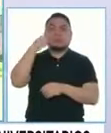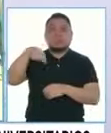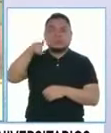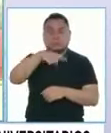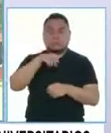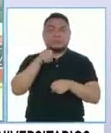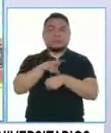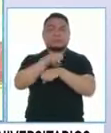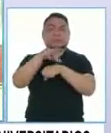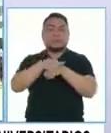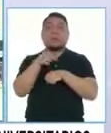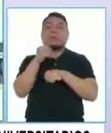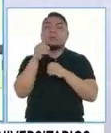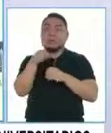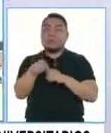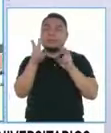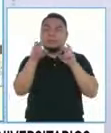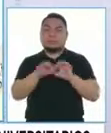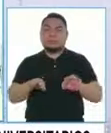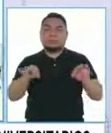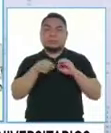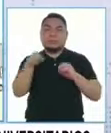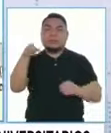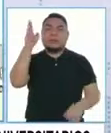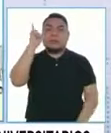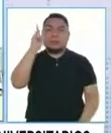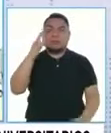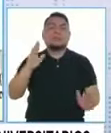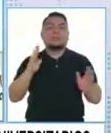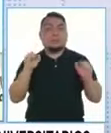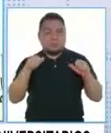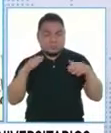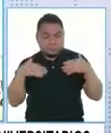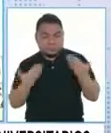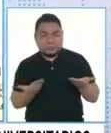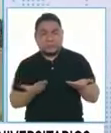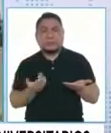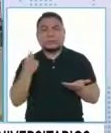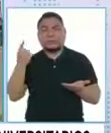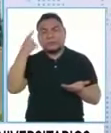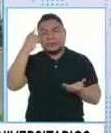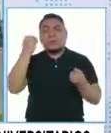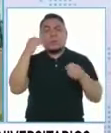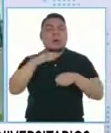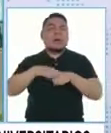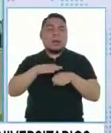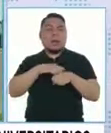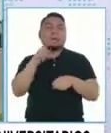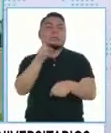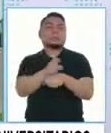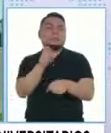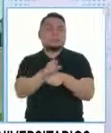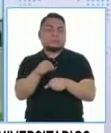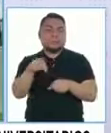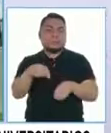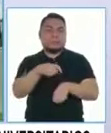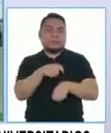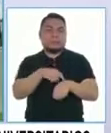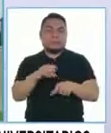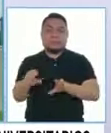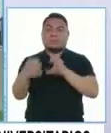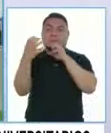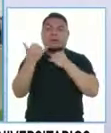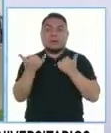un tema importante, ¿no? Que los docentes puedan tener las capacidades didácticas, pedagógicas en este contexto. Y para ello el